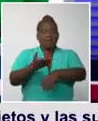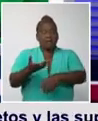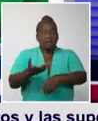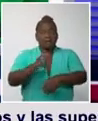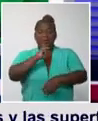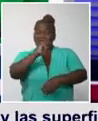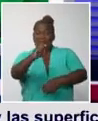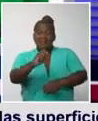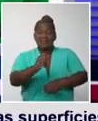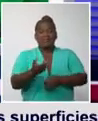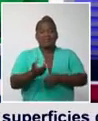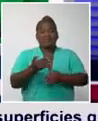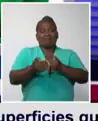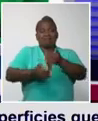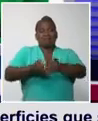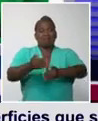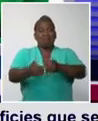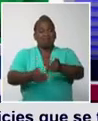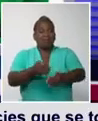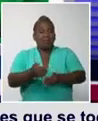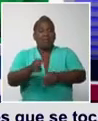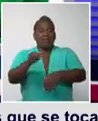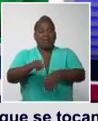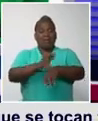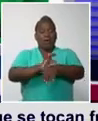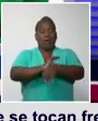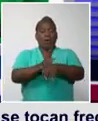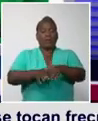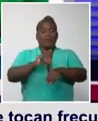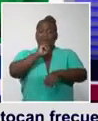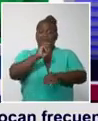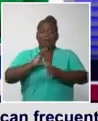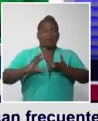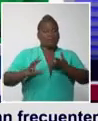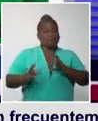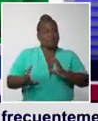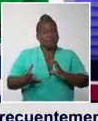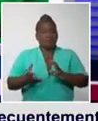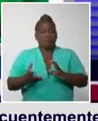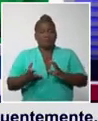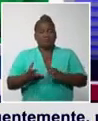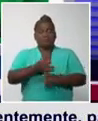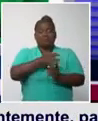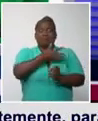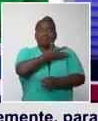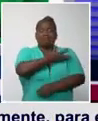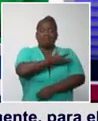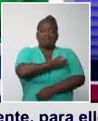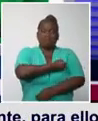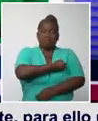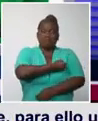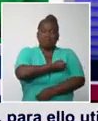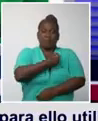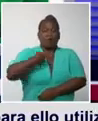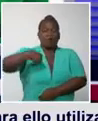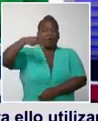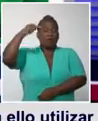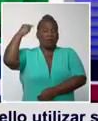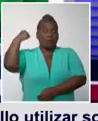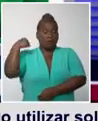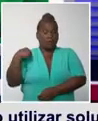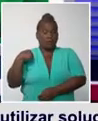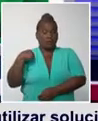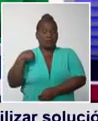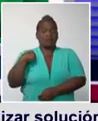fuera tórpida, fuera con complicaciones, y lamentablemente en el día de ayer hace una